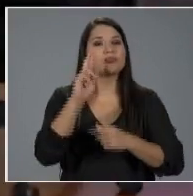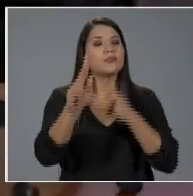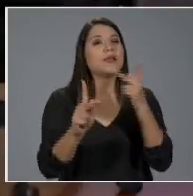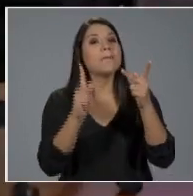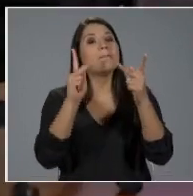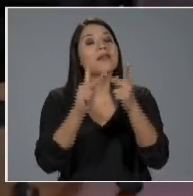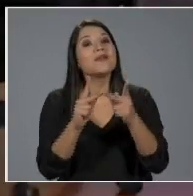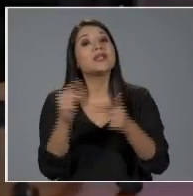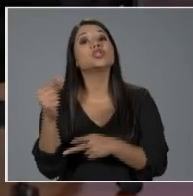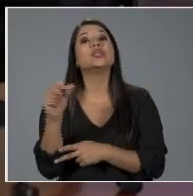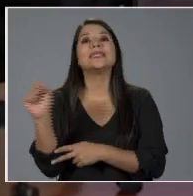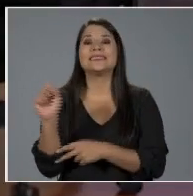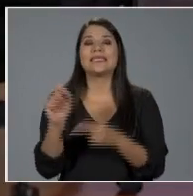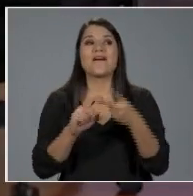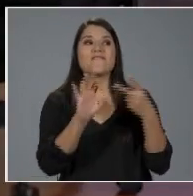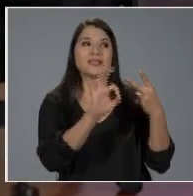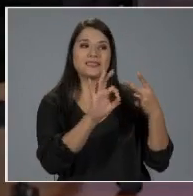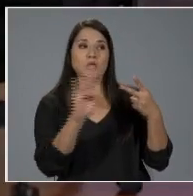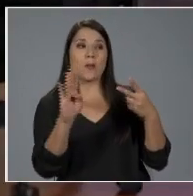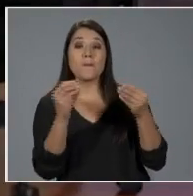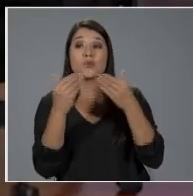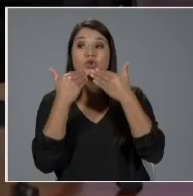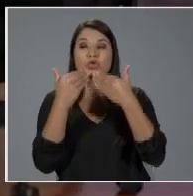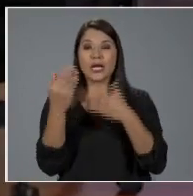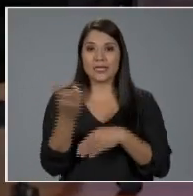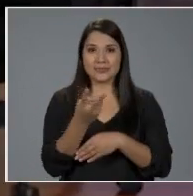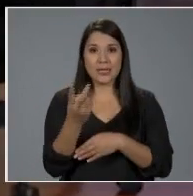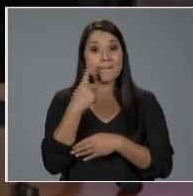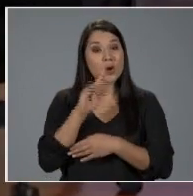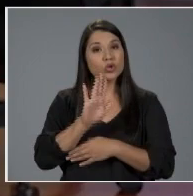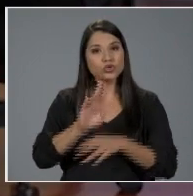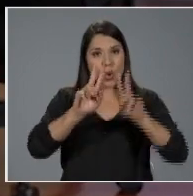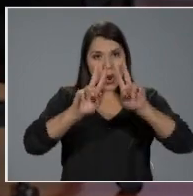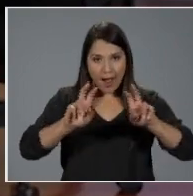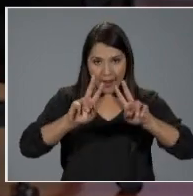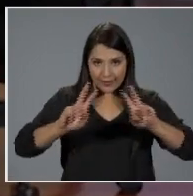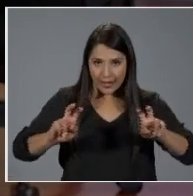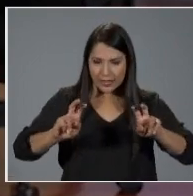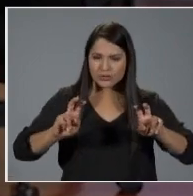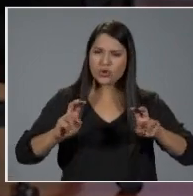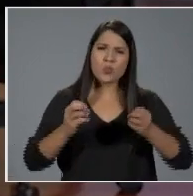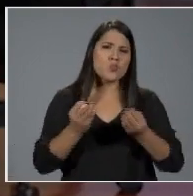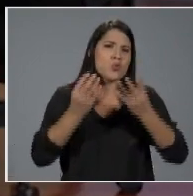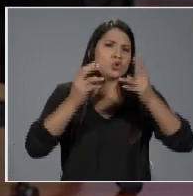Perfecto, Gina Cibaja, Francisco Barahona, muchísimas gracias por este análisis. Evidentemente hay